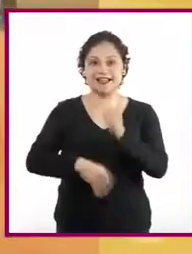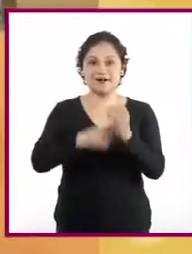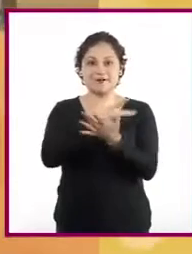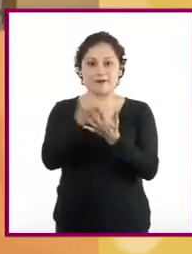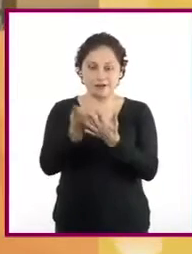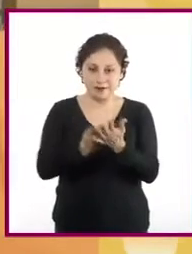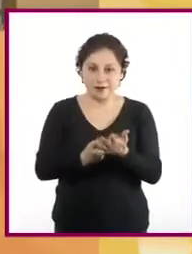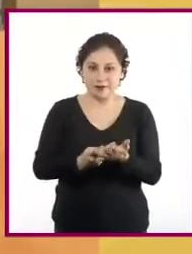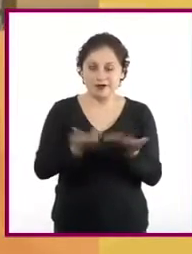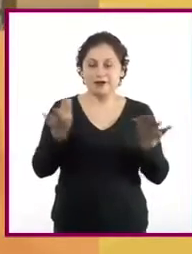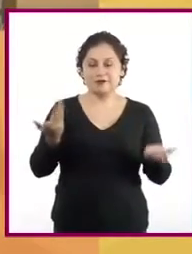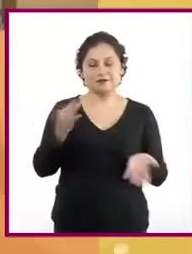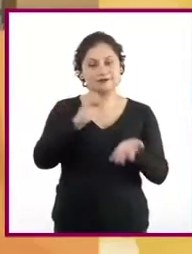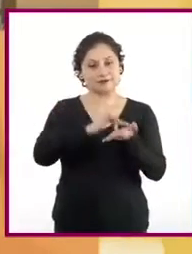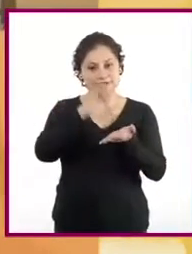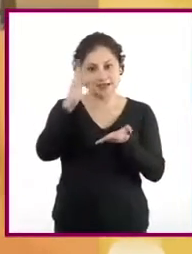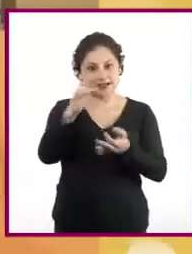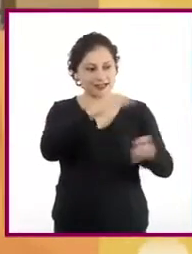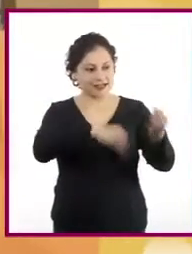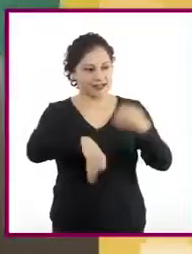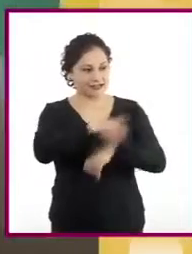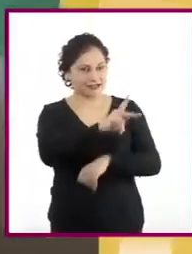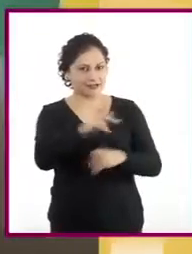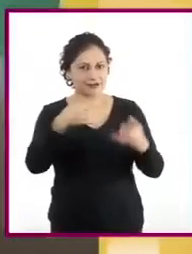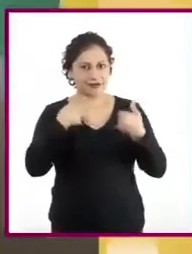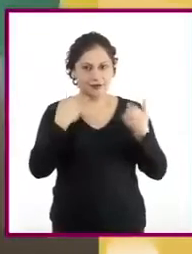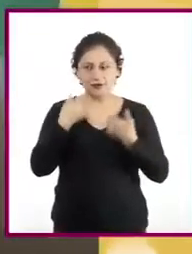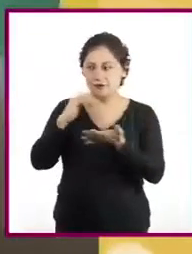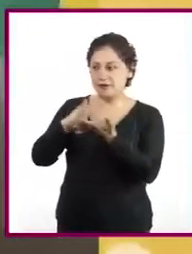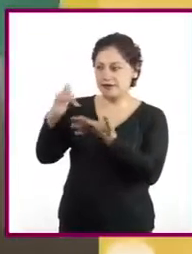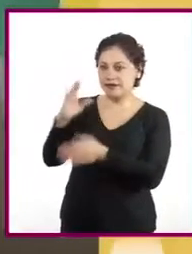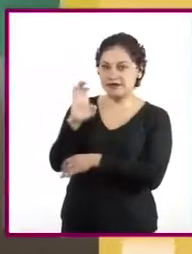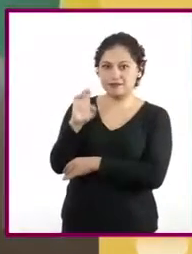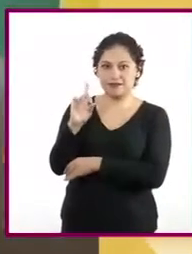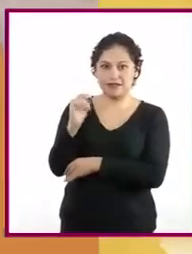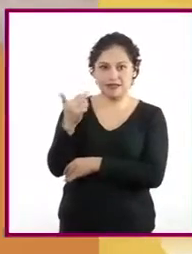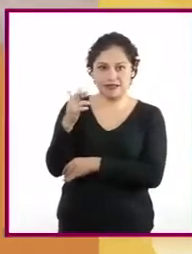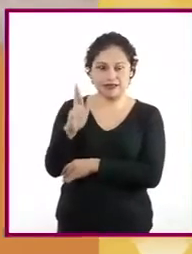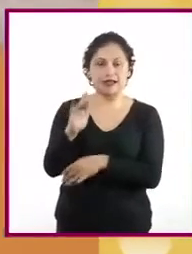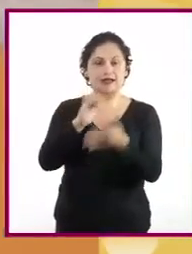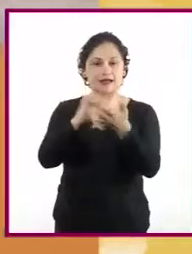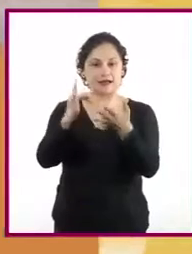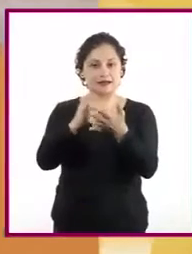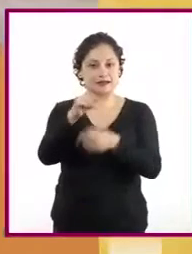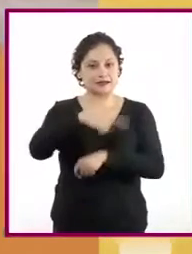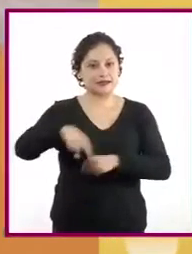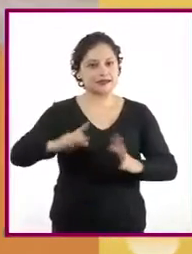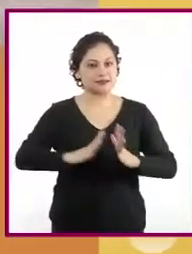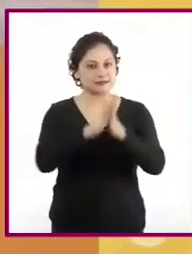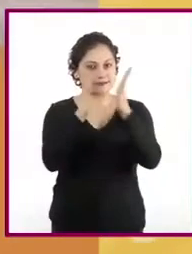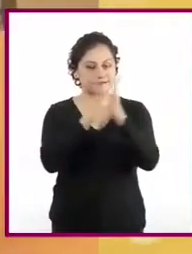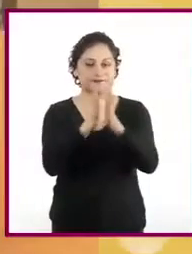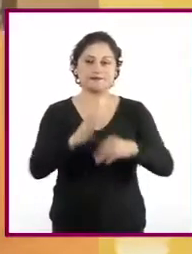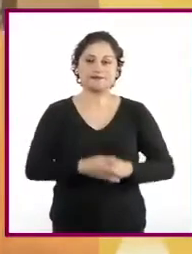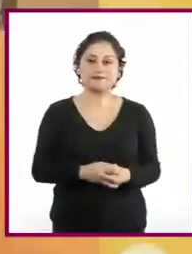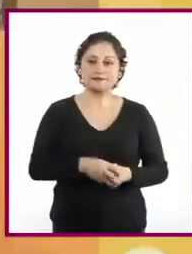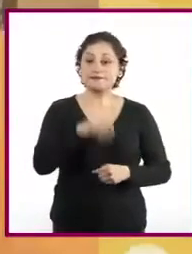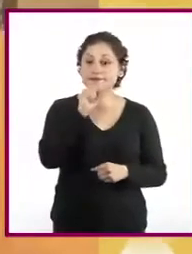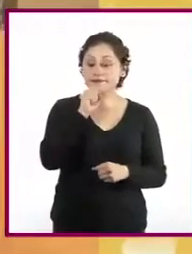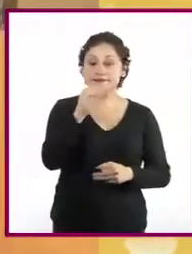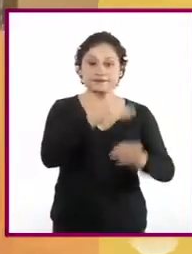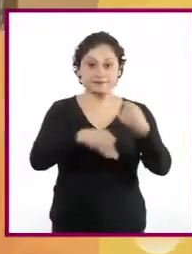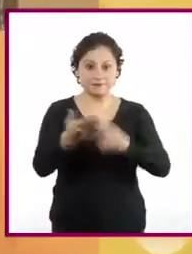queda más que agradecer la presencia de ustedes, chavos, de Edgar, gracias por acompañarnos y haber participado con nosotros. Y bueno, a todos